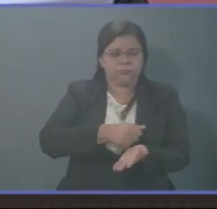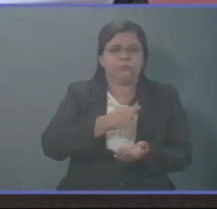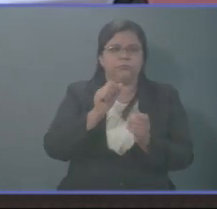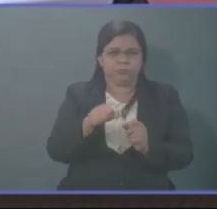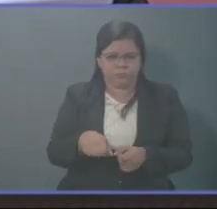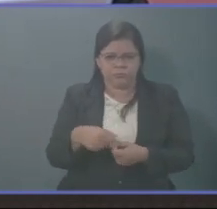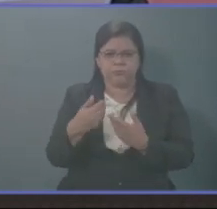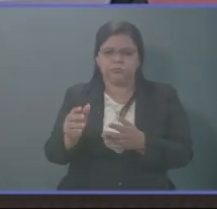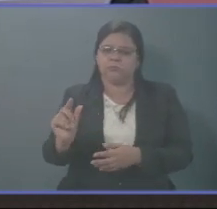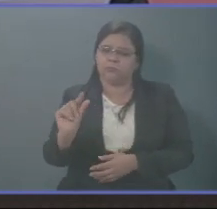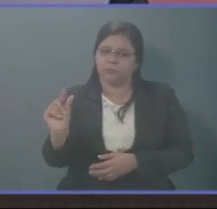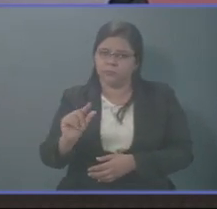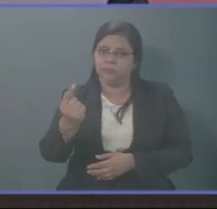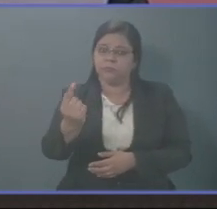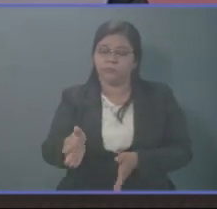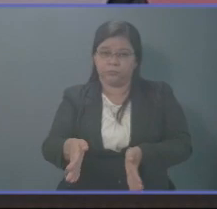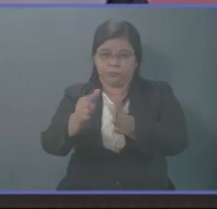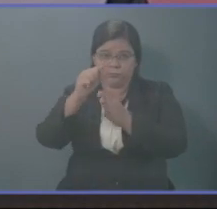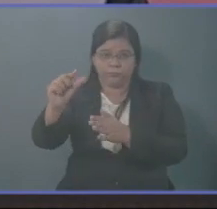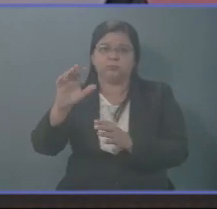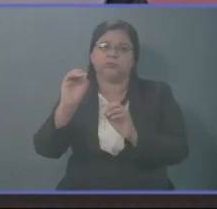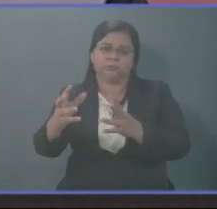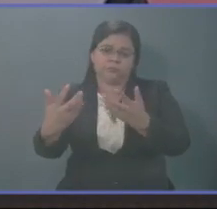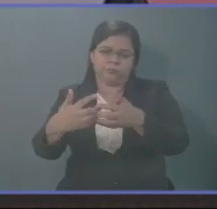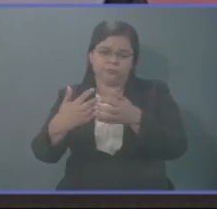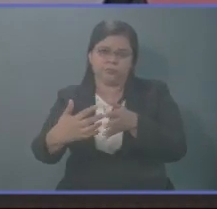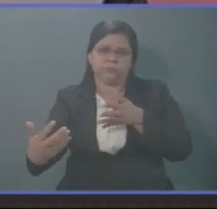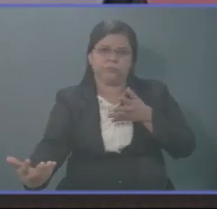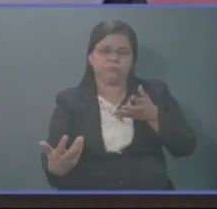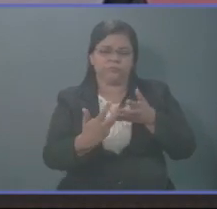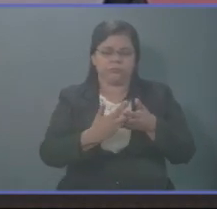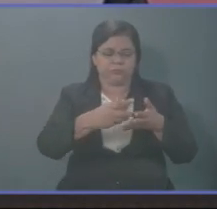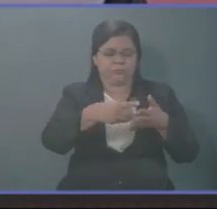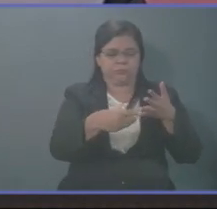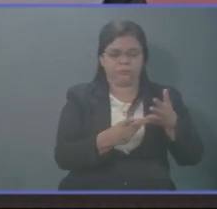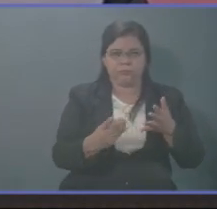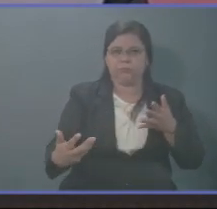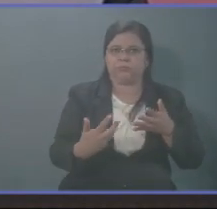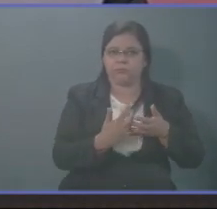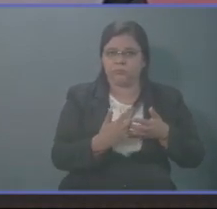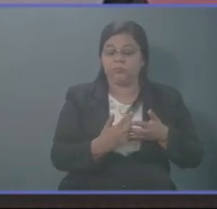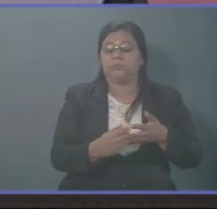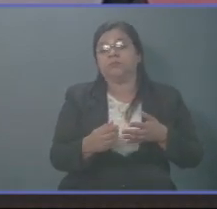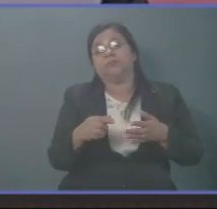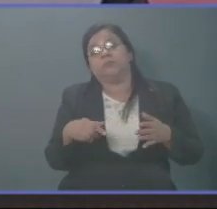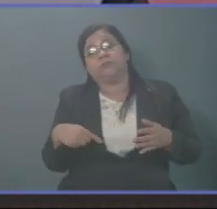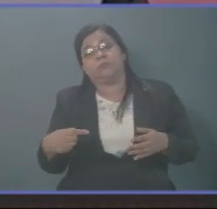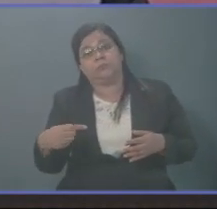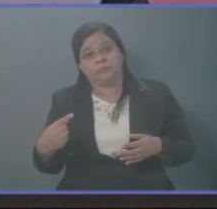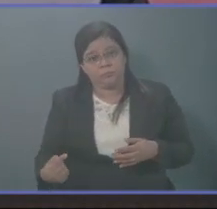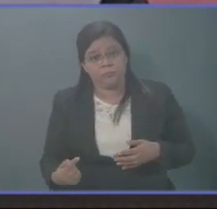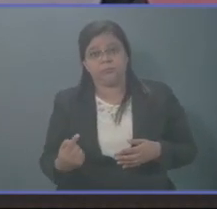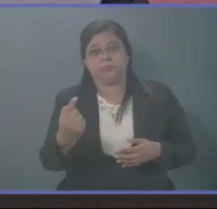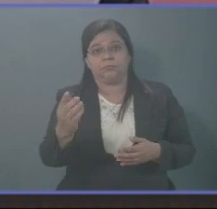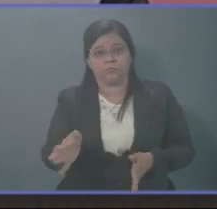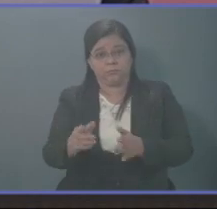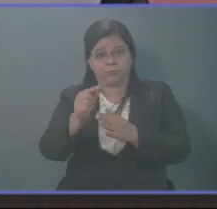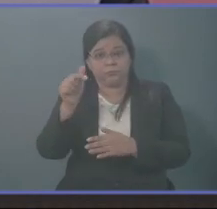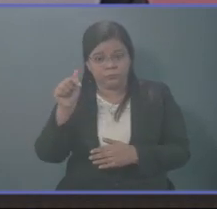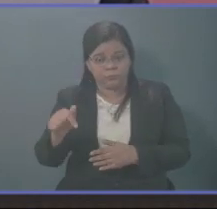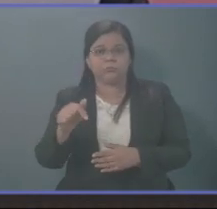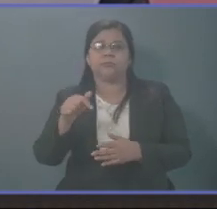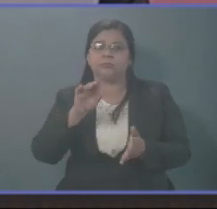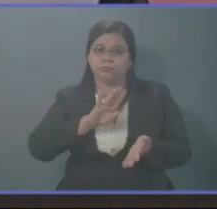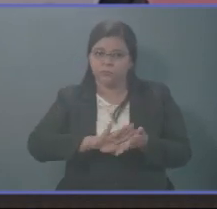respectiva autorización a los contribuyentes que se amparen a los beneficios del presente decreto, siempre y cuando el contribuyente esté al día con el pago